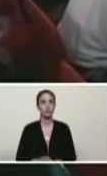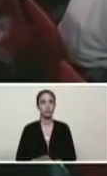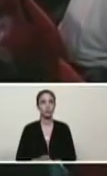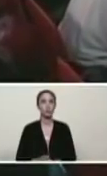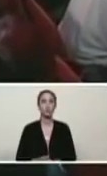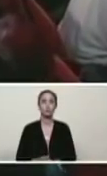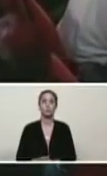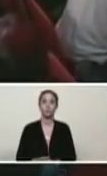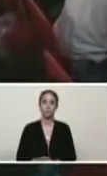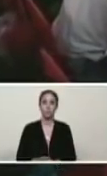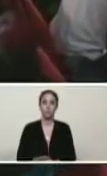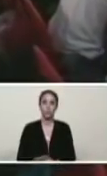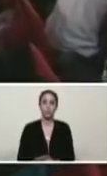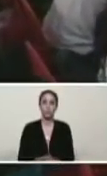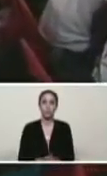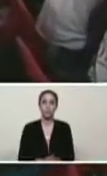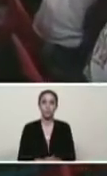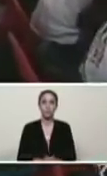Correcto.